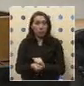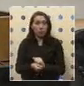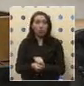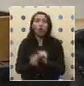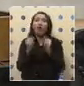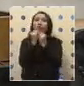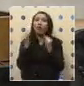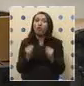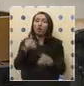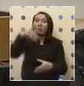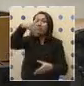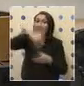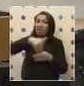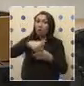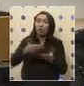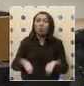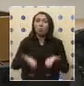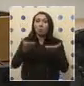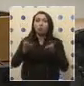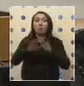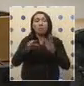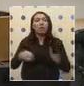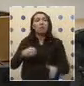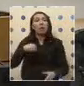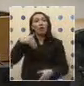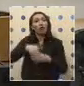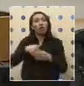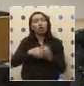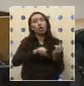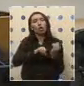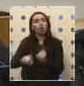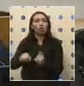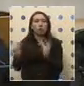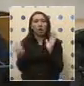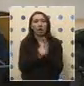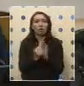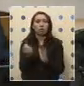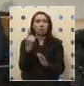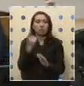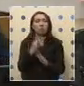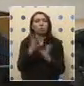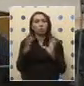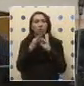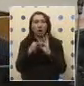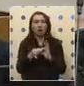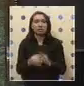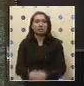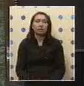la forma de votación que ha propuesto la mesa, mi voto va a ser en contra del artículo primero. Muchas gracias.